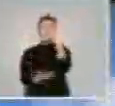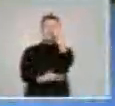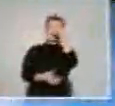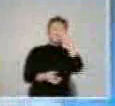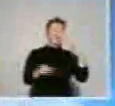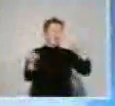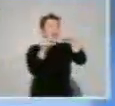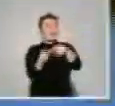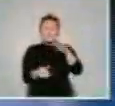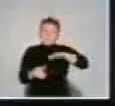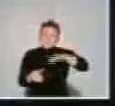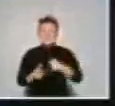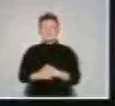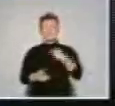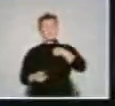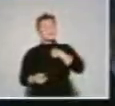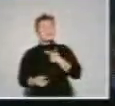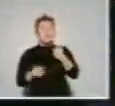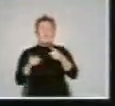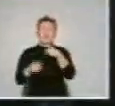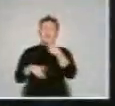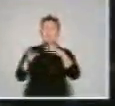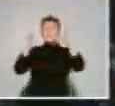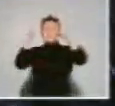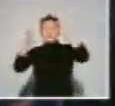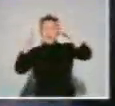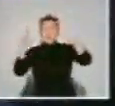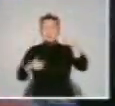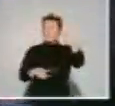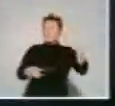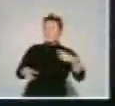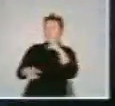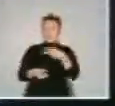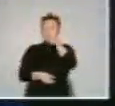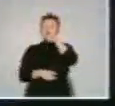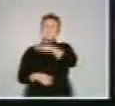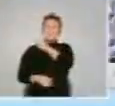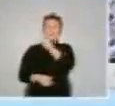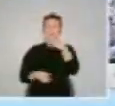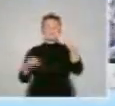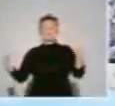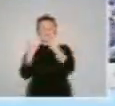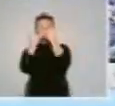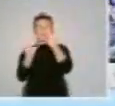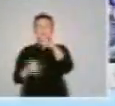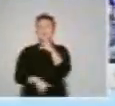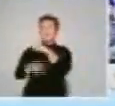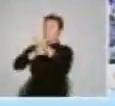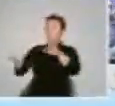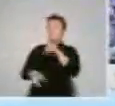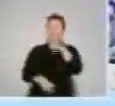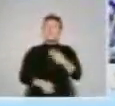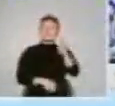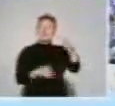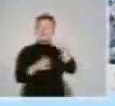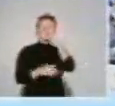el pequeñito, antes que tú gane un mundial y te quite a Pedrito. El Tenerife, la Premier League, la Palma sigue